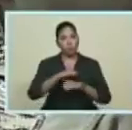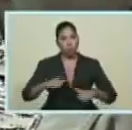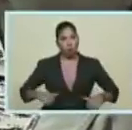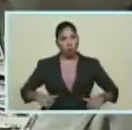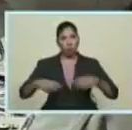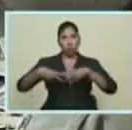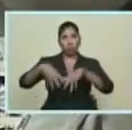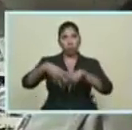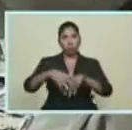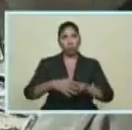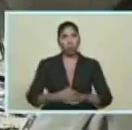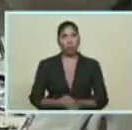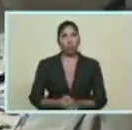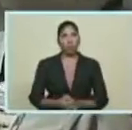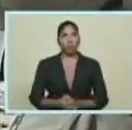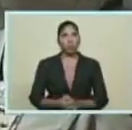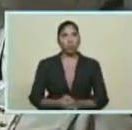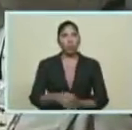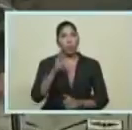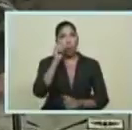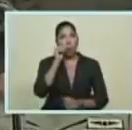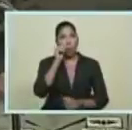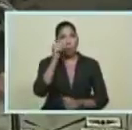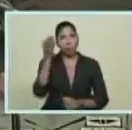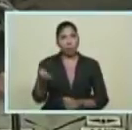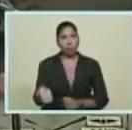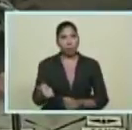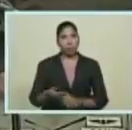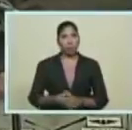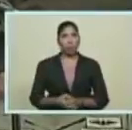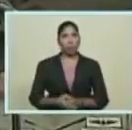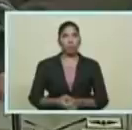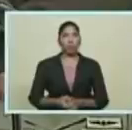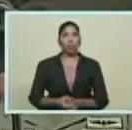Bolivariana, Remigio Ceballos,